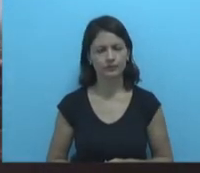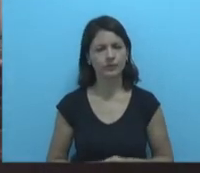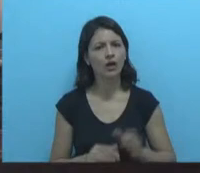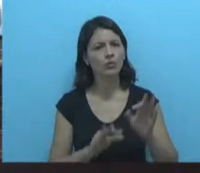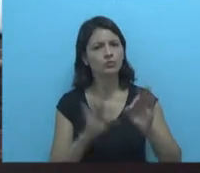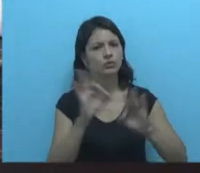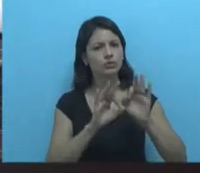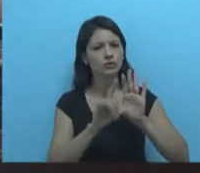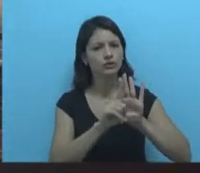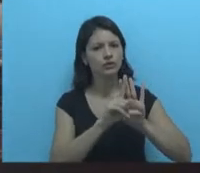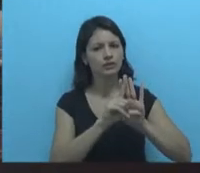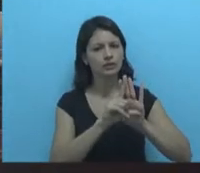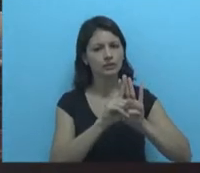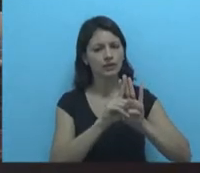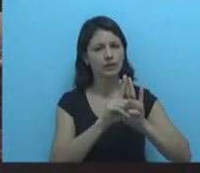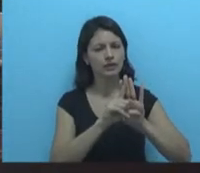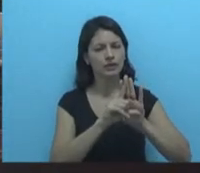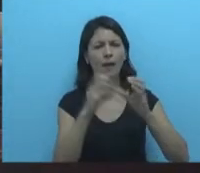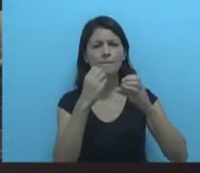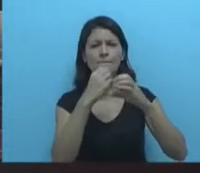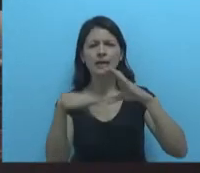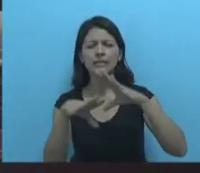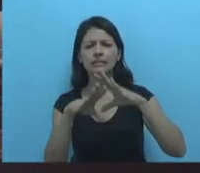Proyecto de ley, mensaje